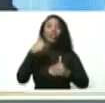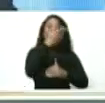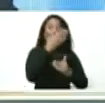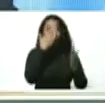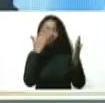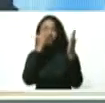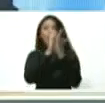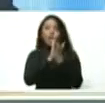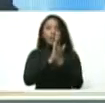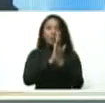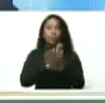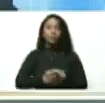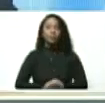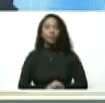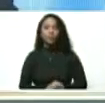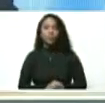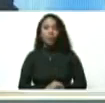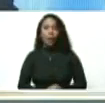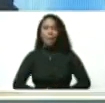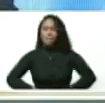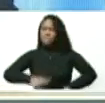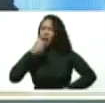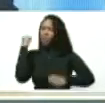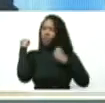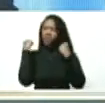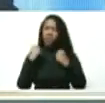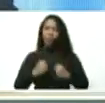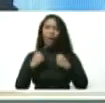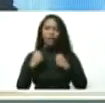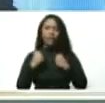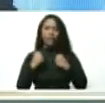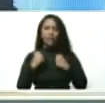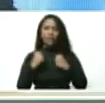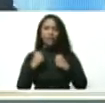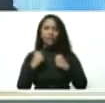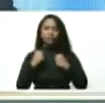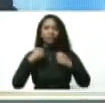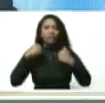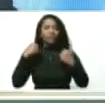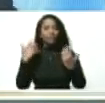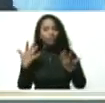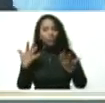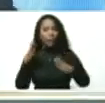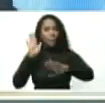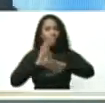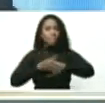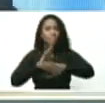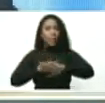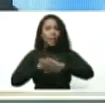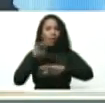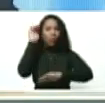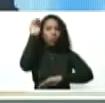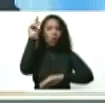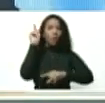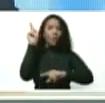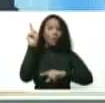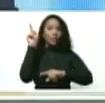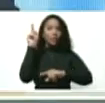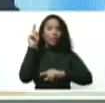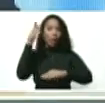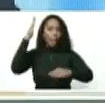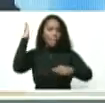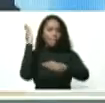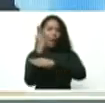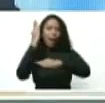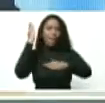enfrentado lo más duro de las consecuencias de estas medidas criminales,